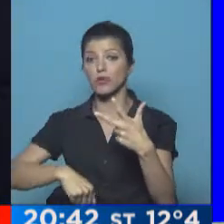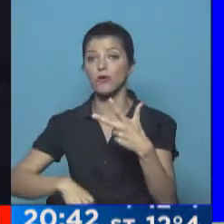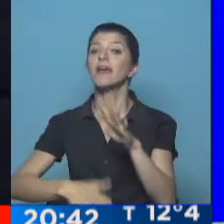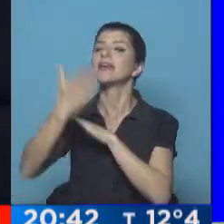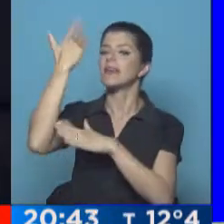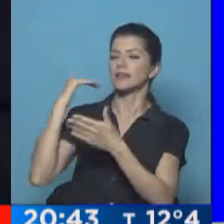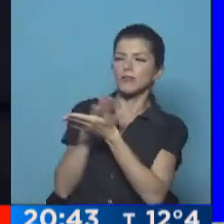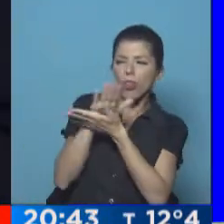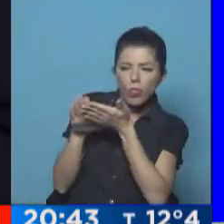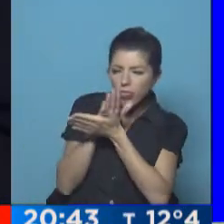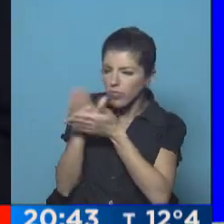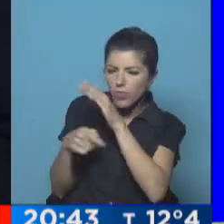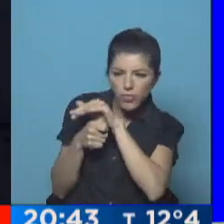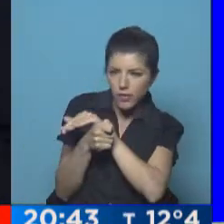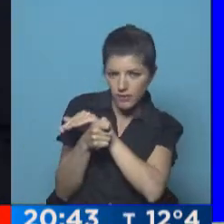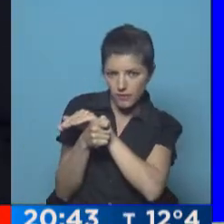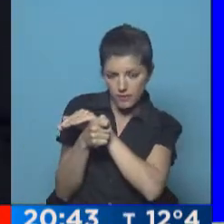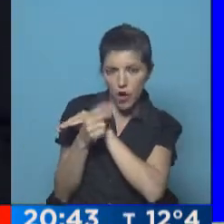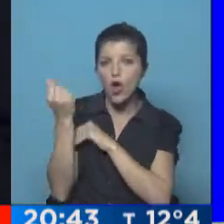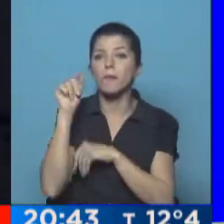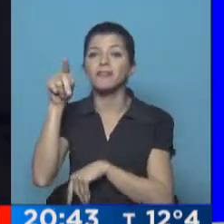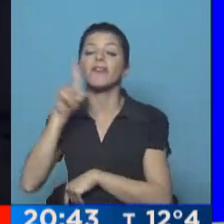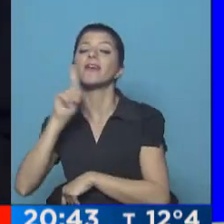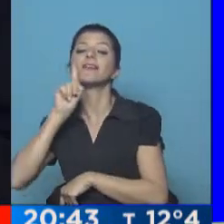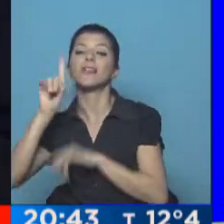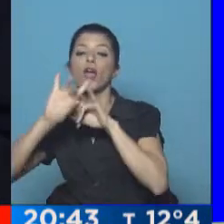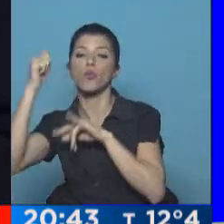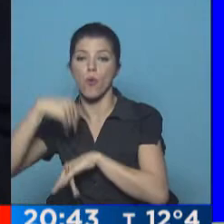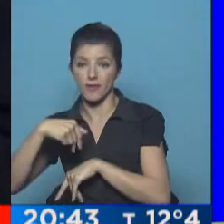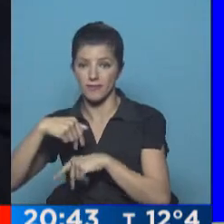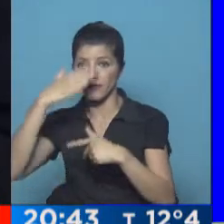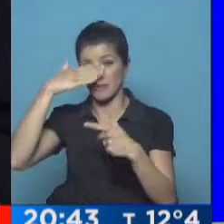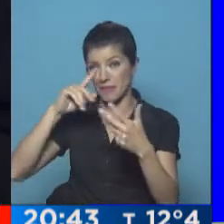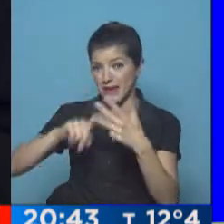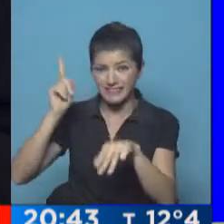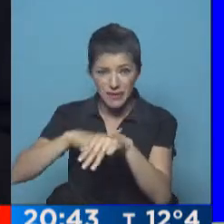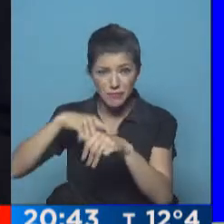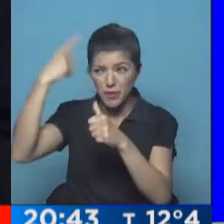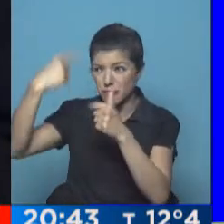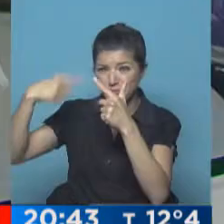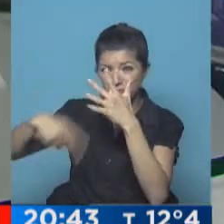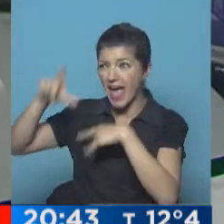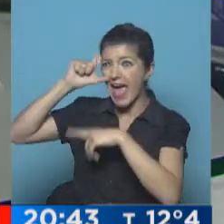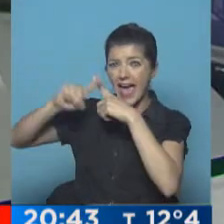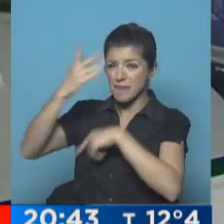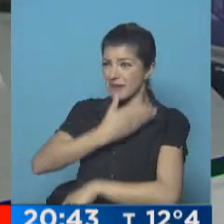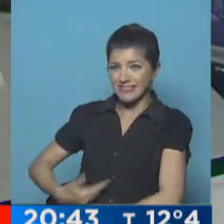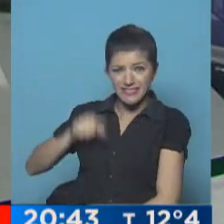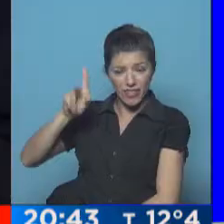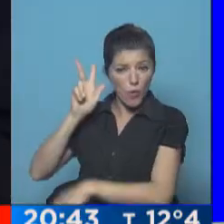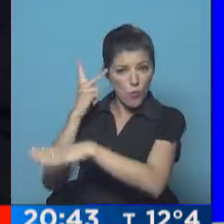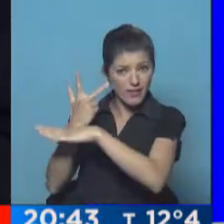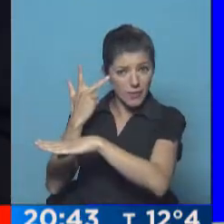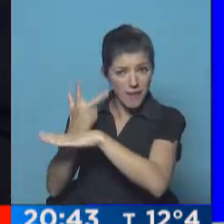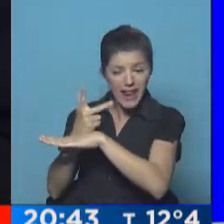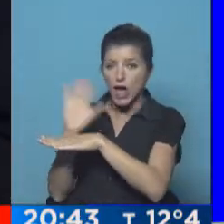trama de soborno con plata que llegaba de taiwán y nos llevaría mucho más tiempo hasta la lista de los ex presidentes guatemaltecos